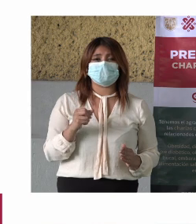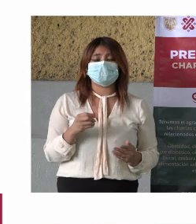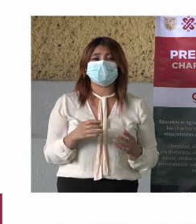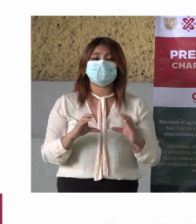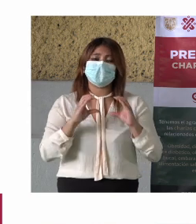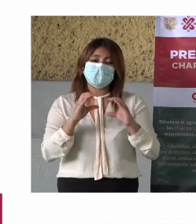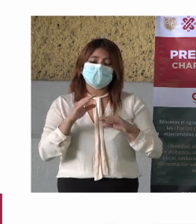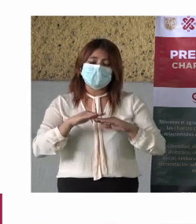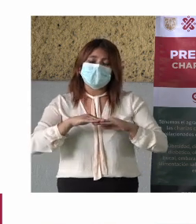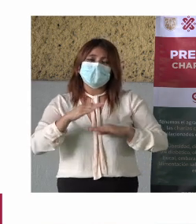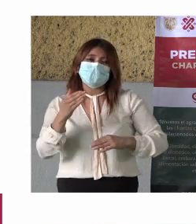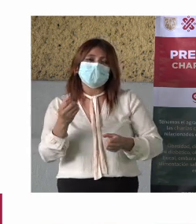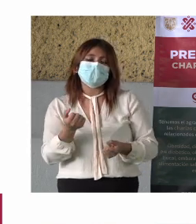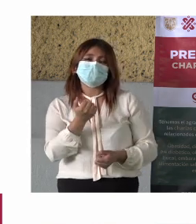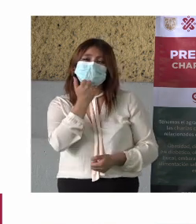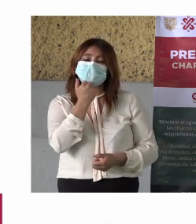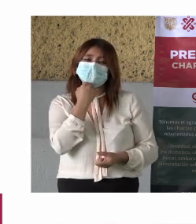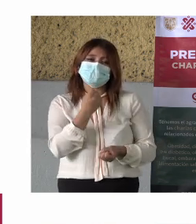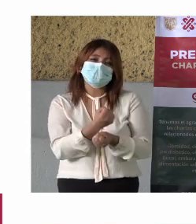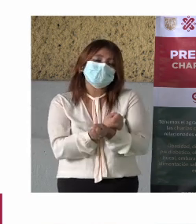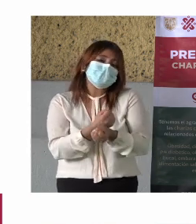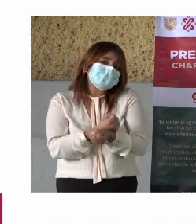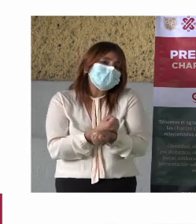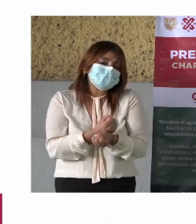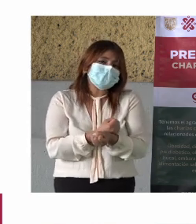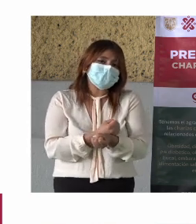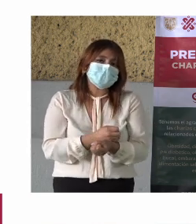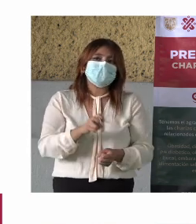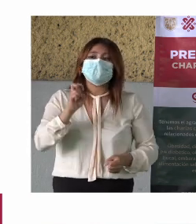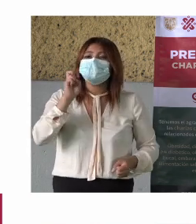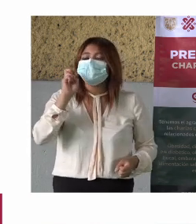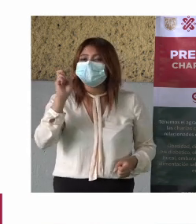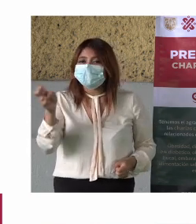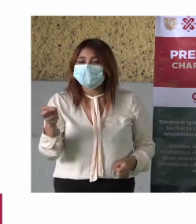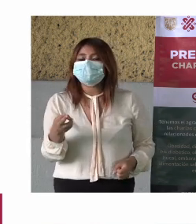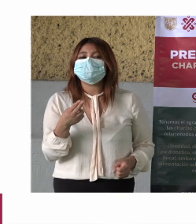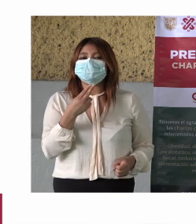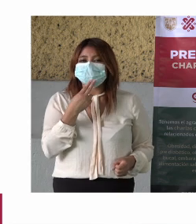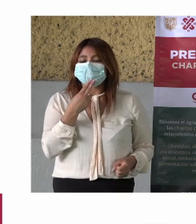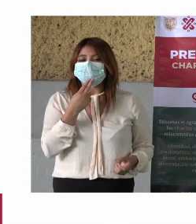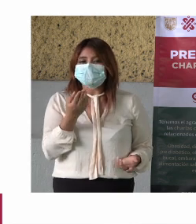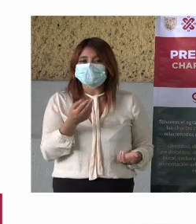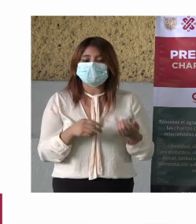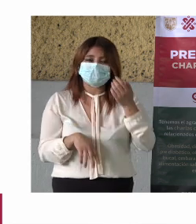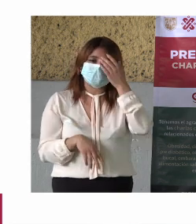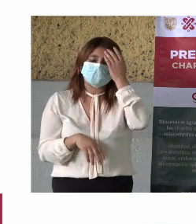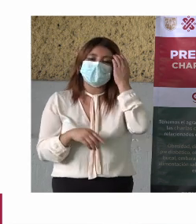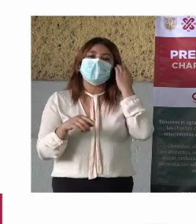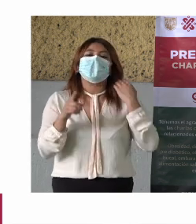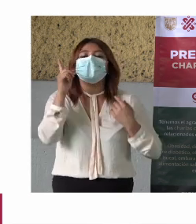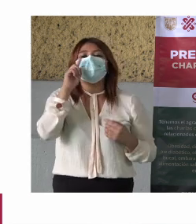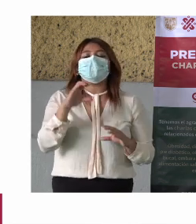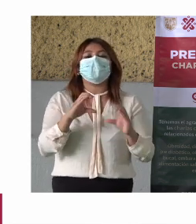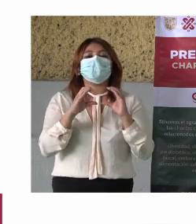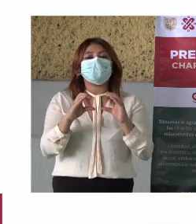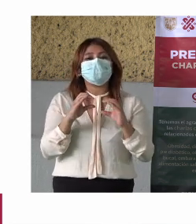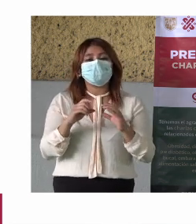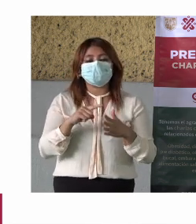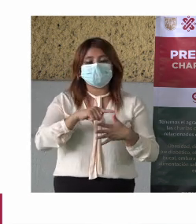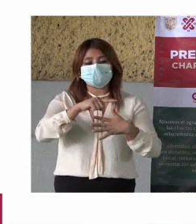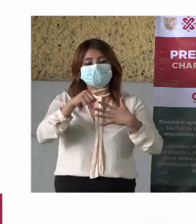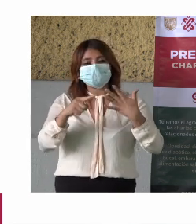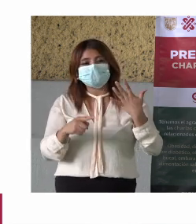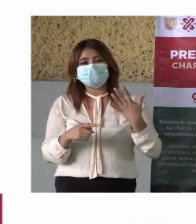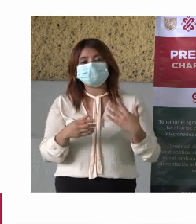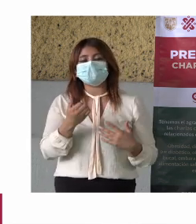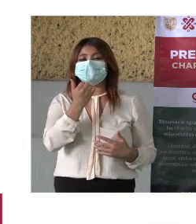glucosa. Entonces para eso nos van a servir las incretinas, para decir, bueno, necesito tanta cantidad de insulina para controlar los niveles de glucosa.